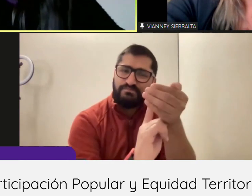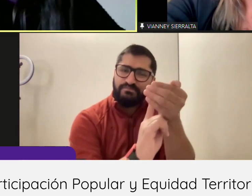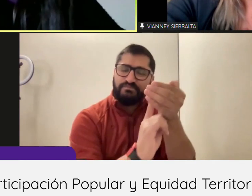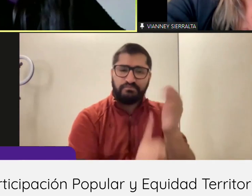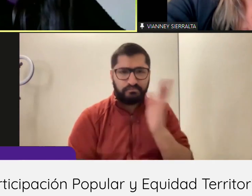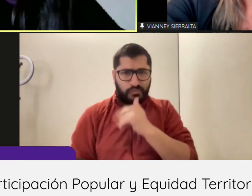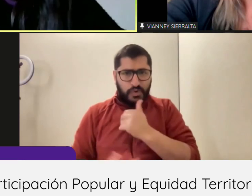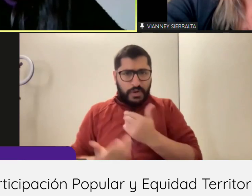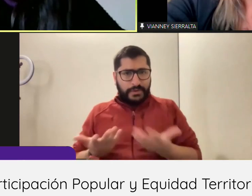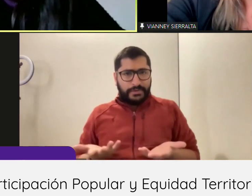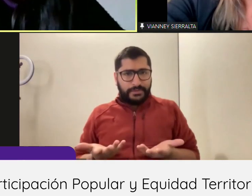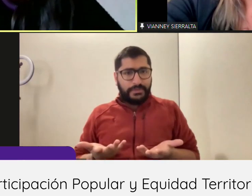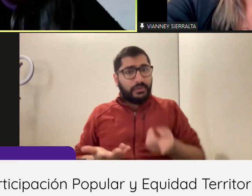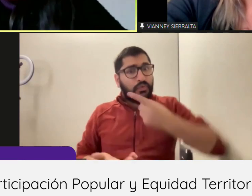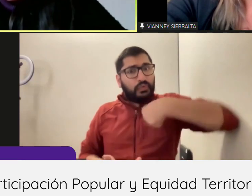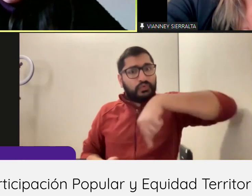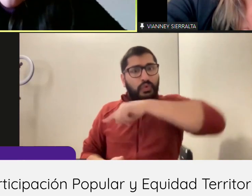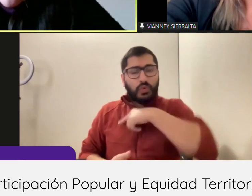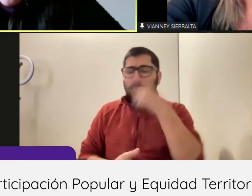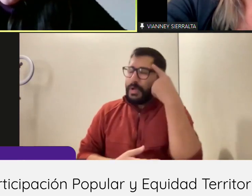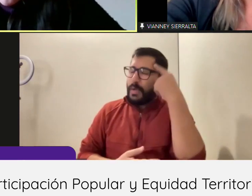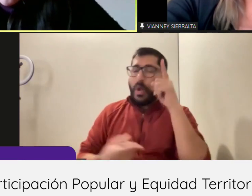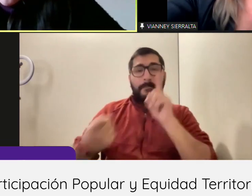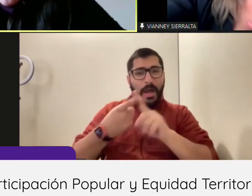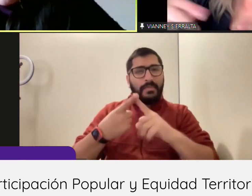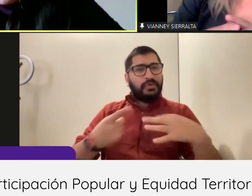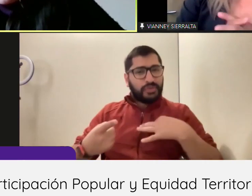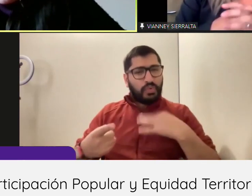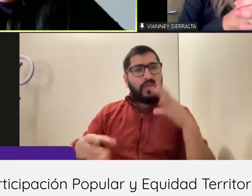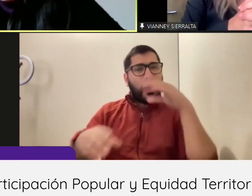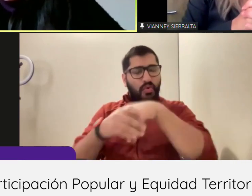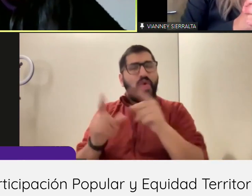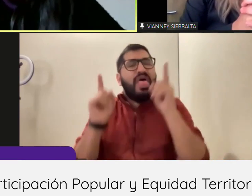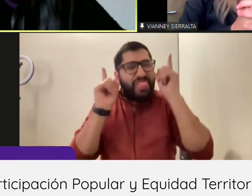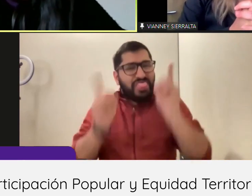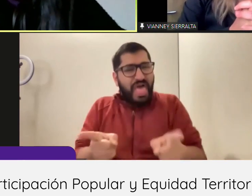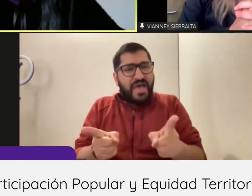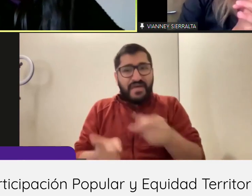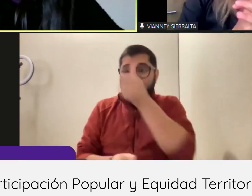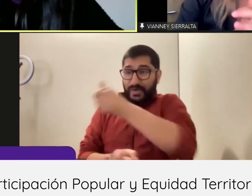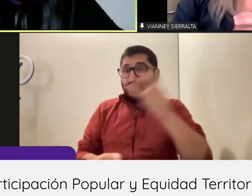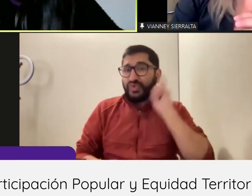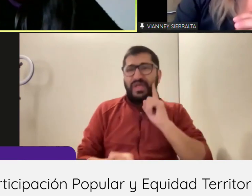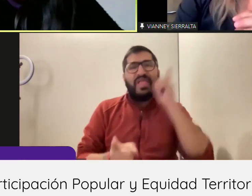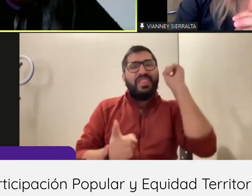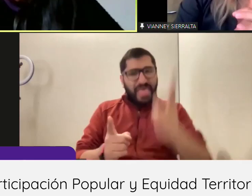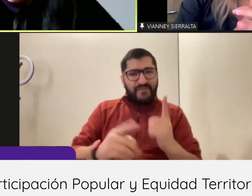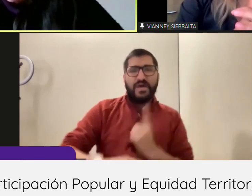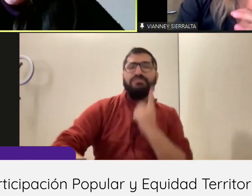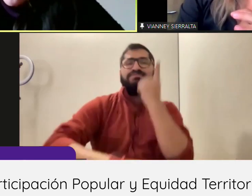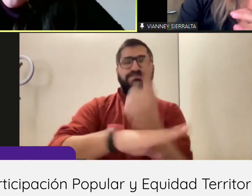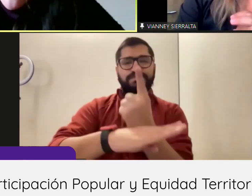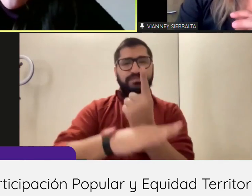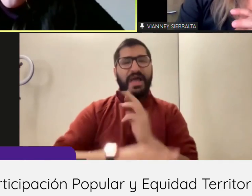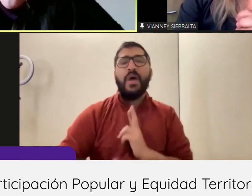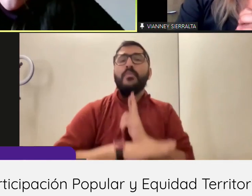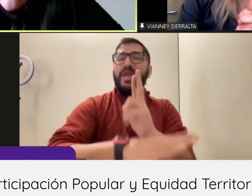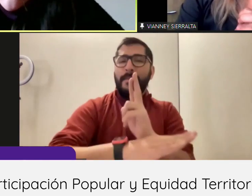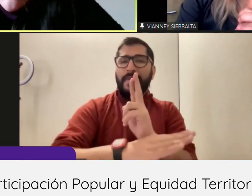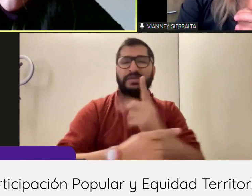debería también hacerse cargo y garantizar nuestros derechos. Nosotros tenemos que tener una